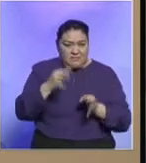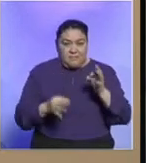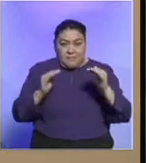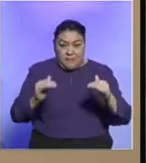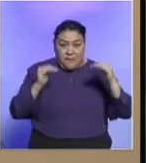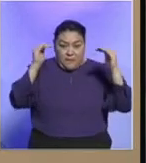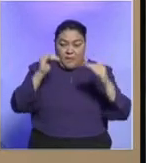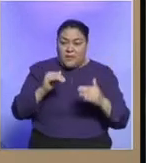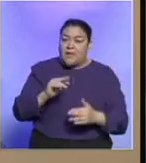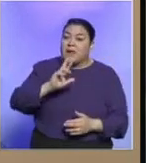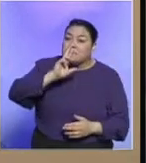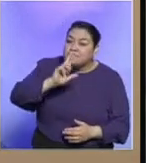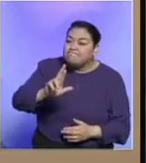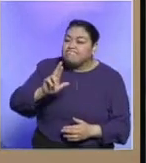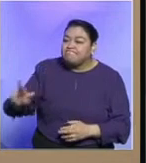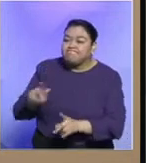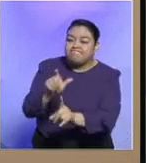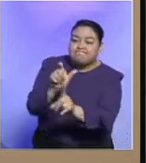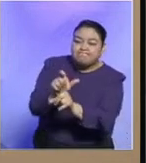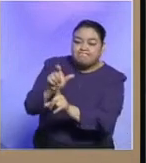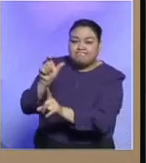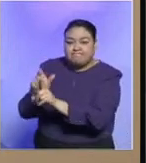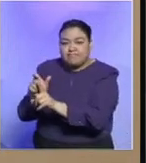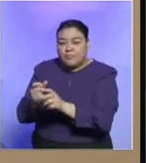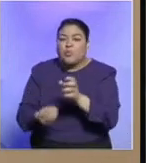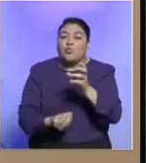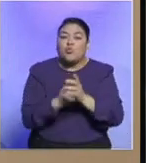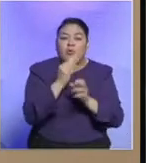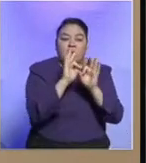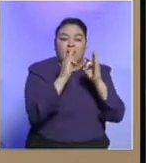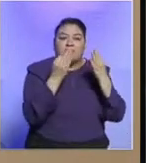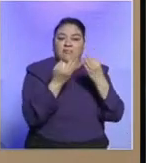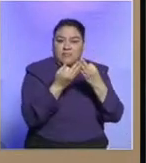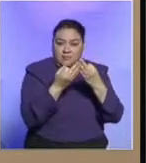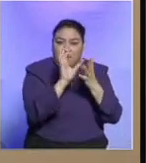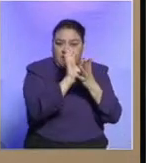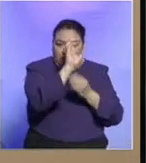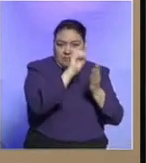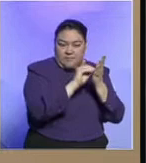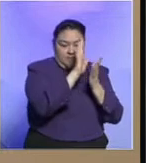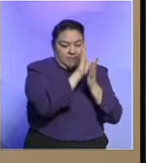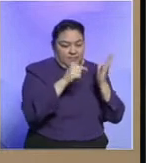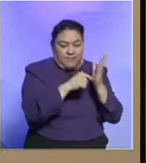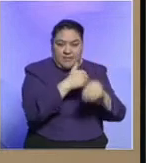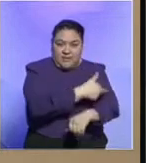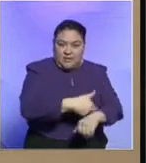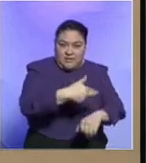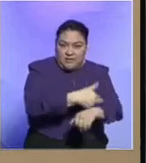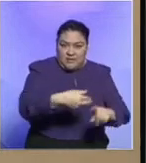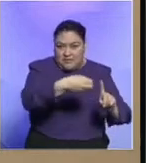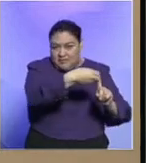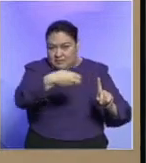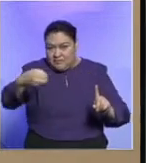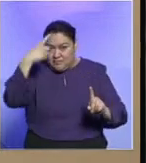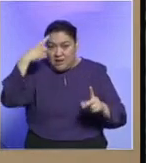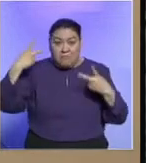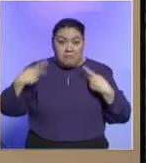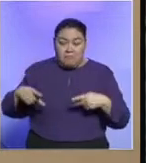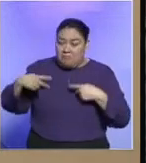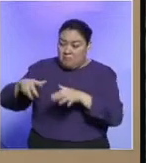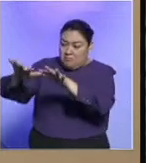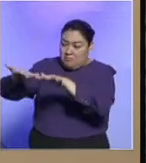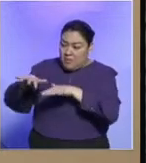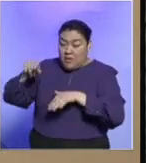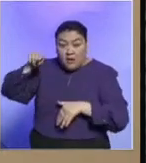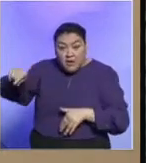a materializar el nuevo diseño constitucional para que la ciudadanía pueda ejercer